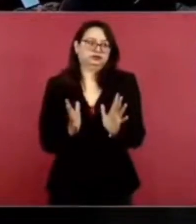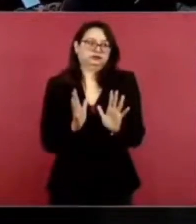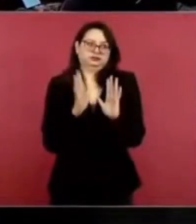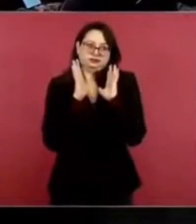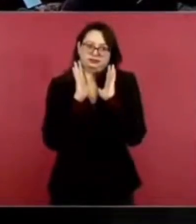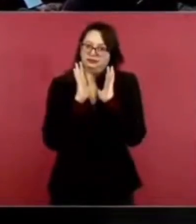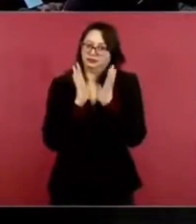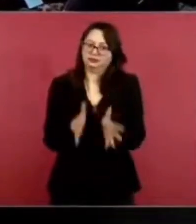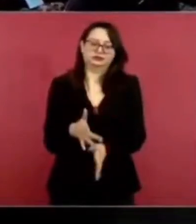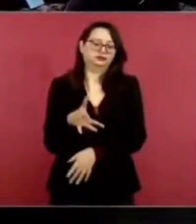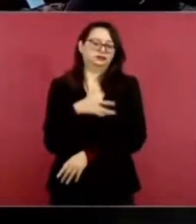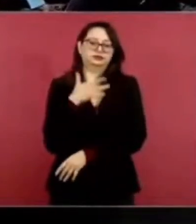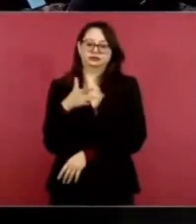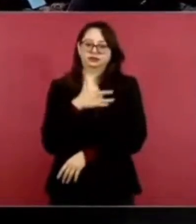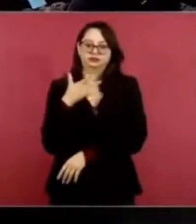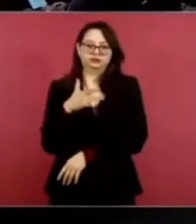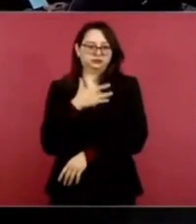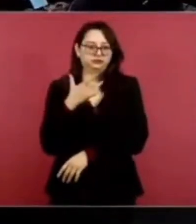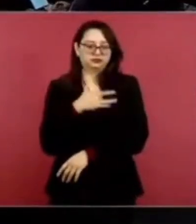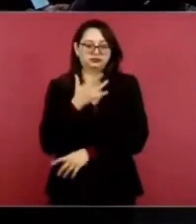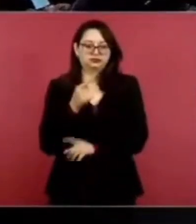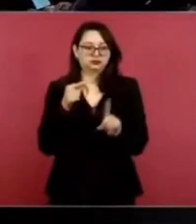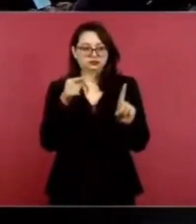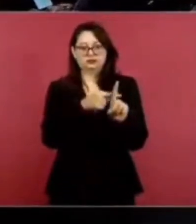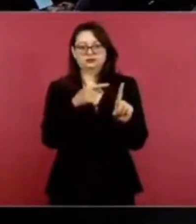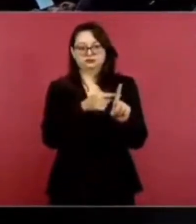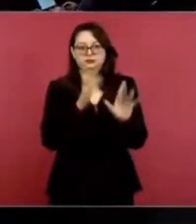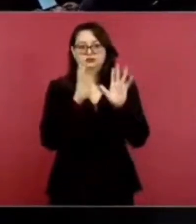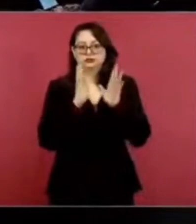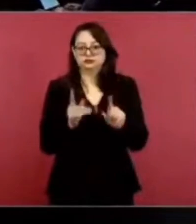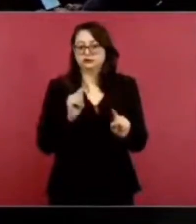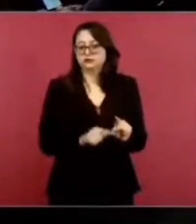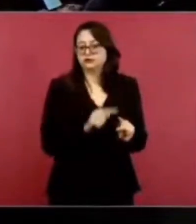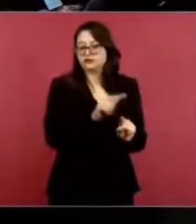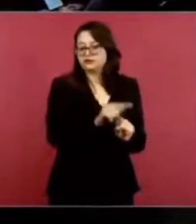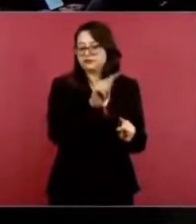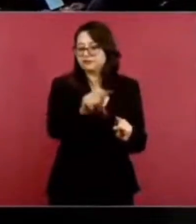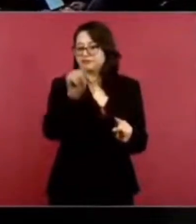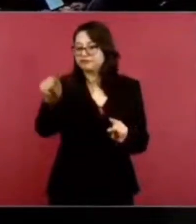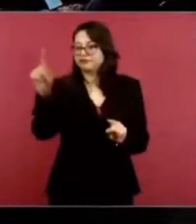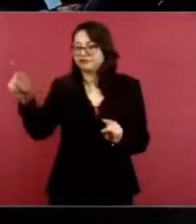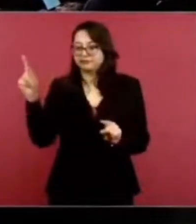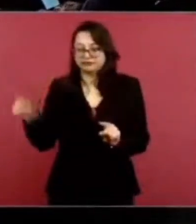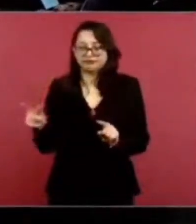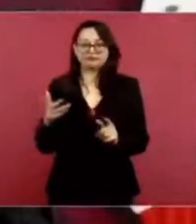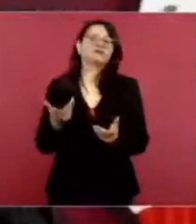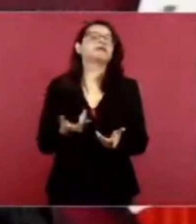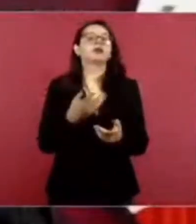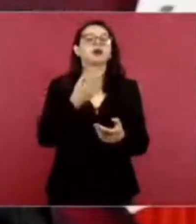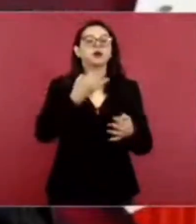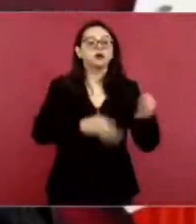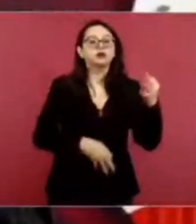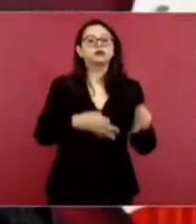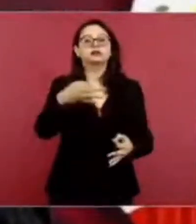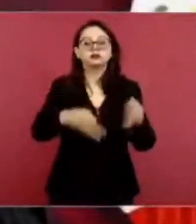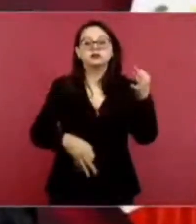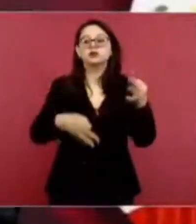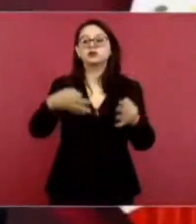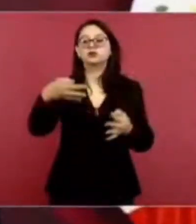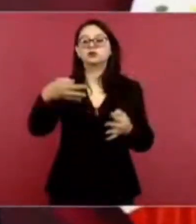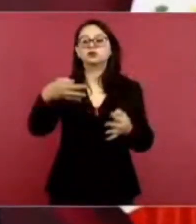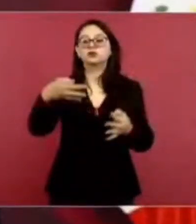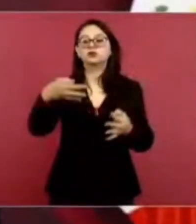haciéndoles creer que los de arriba pagaban impuestos. Pues no pagaban.